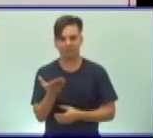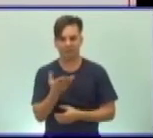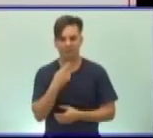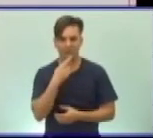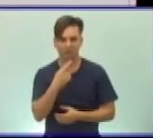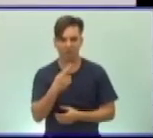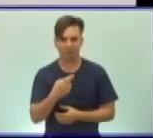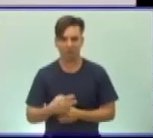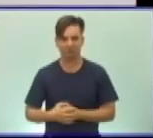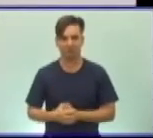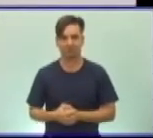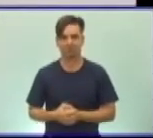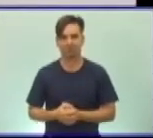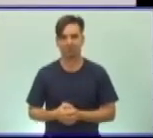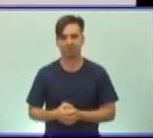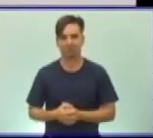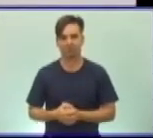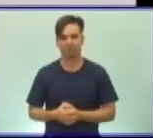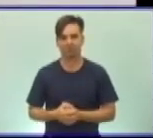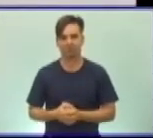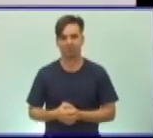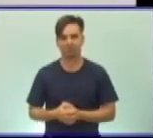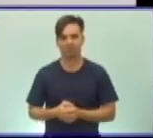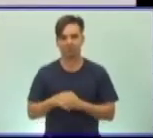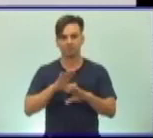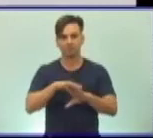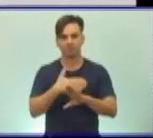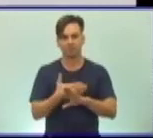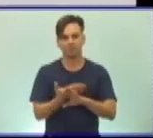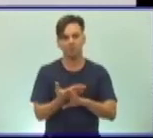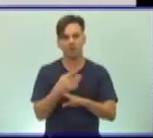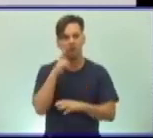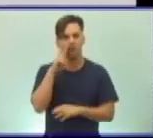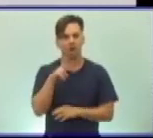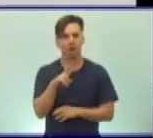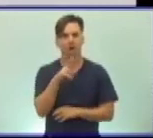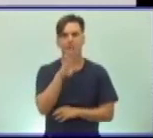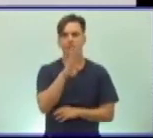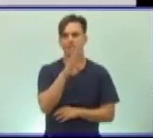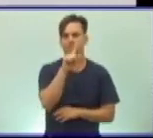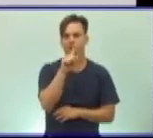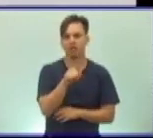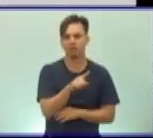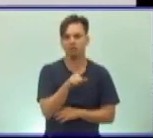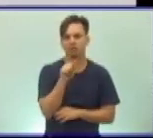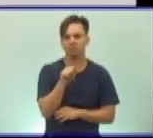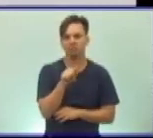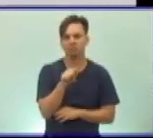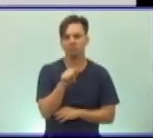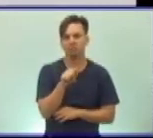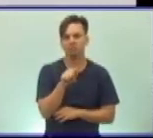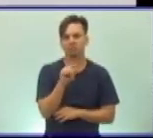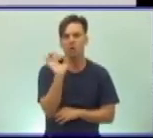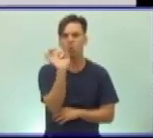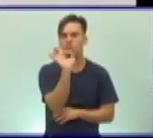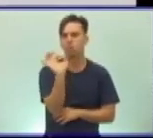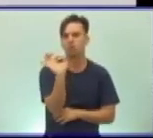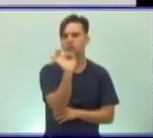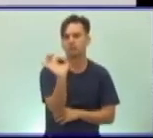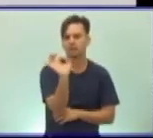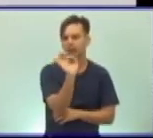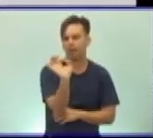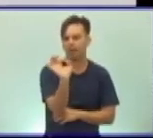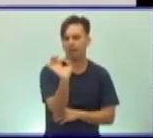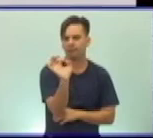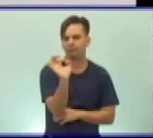respuesta. Después te aparecen 2 incisos más. Uno que tiene que ver con el porcentaje y otro que tiene que